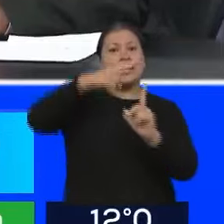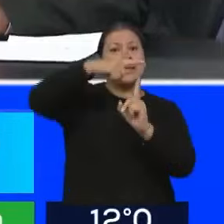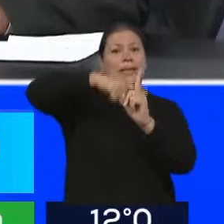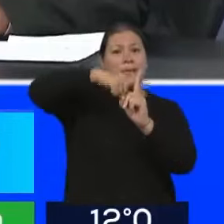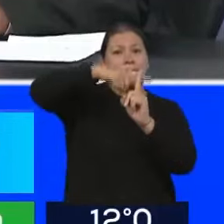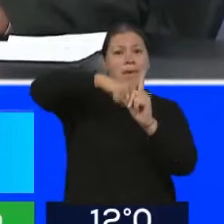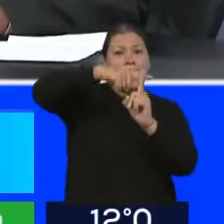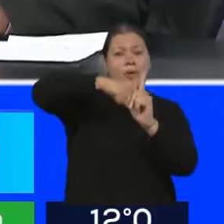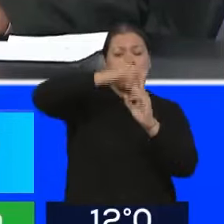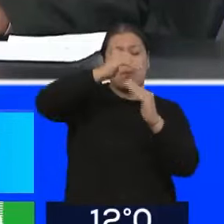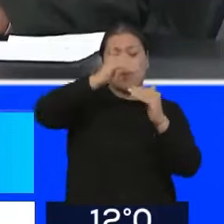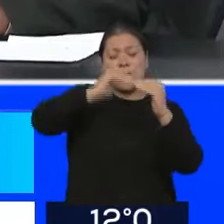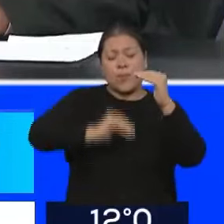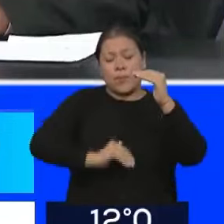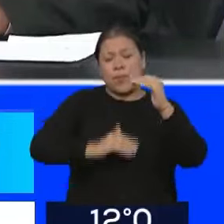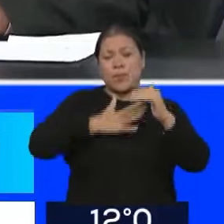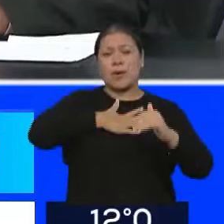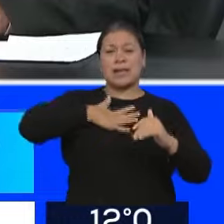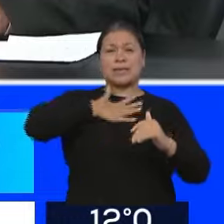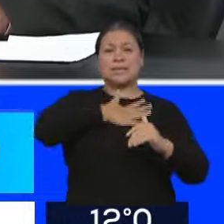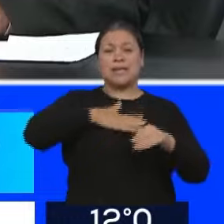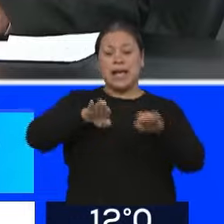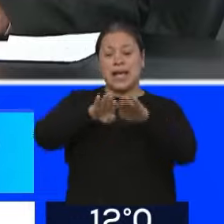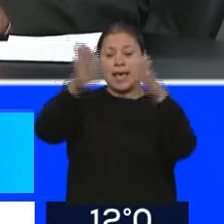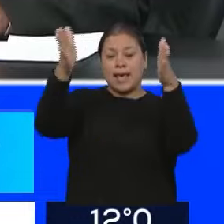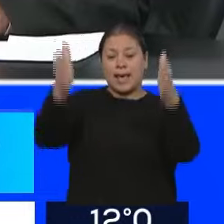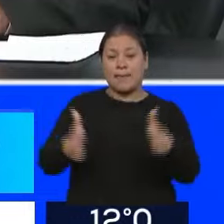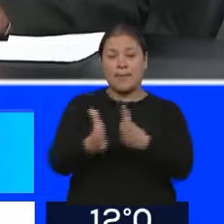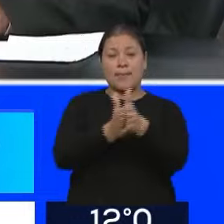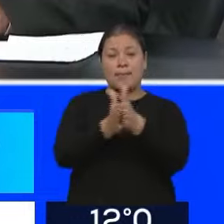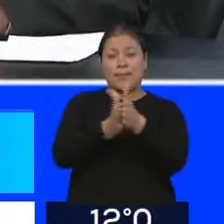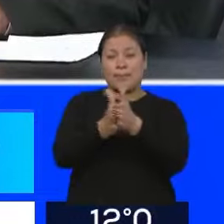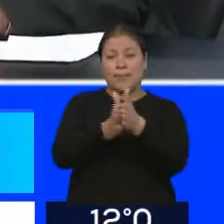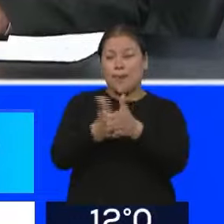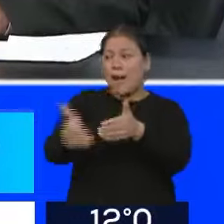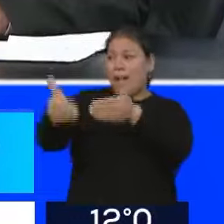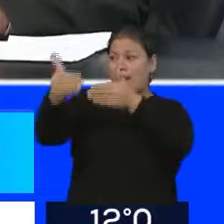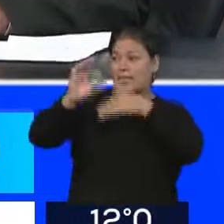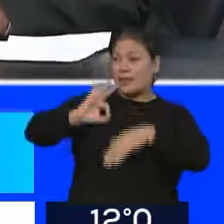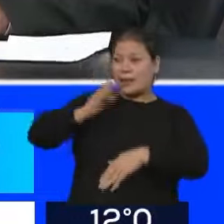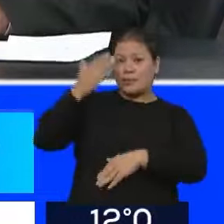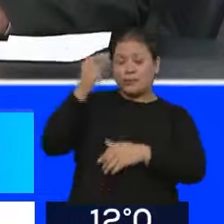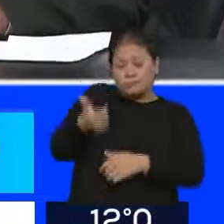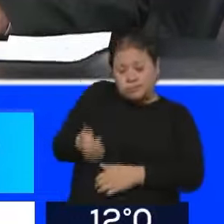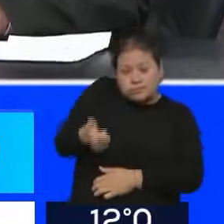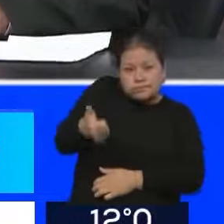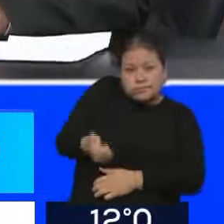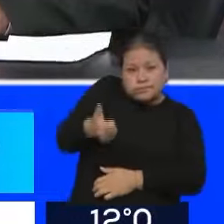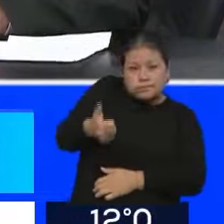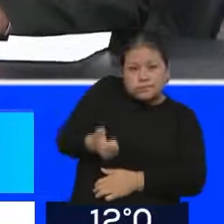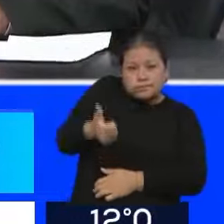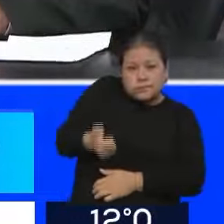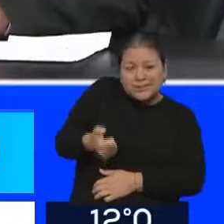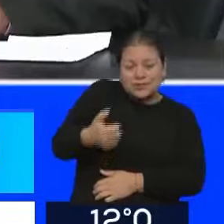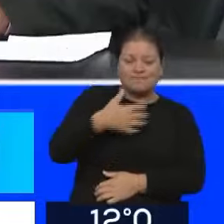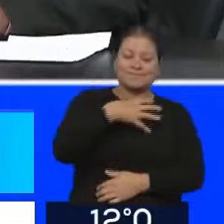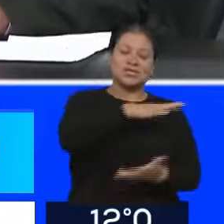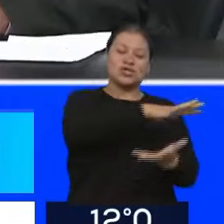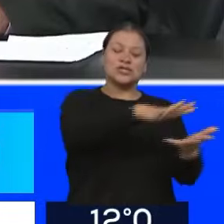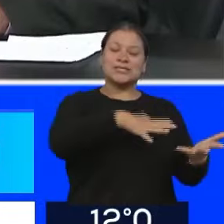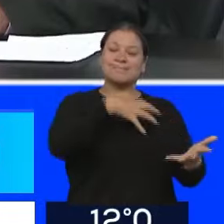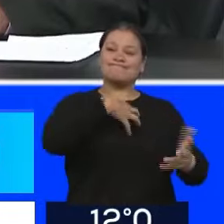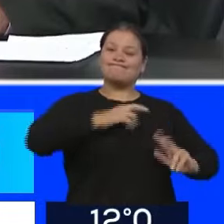temperaturas se sintieron desde mucho antes, los calefactores se encendieron mucho antes que el año pasado, podría llegar a modificar ese humor social. Pero